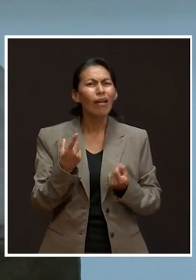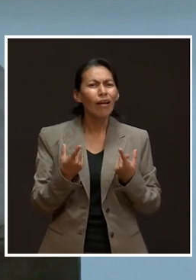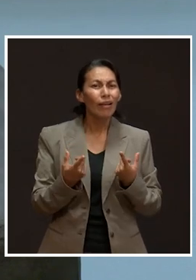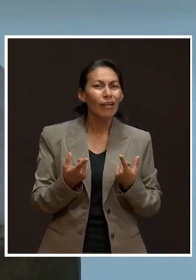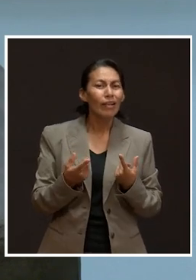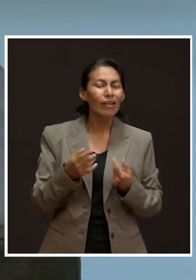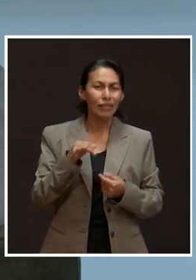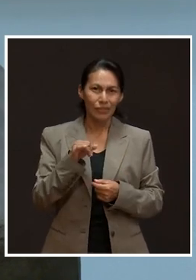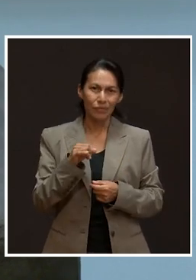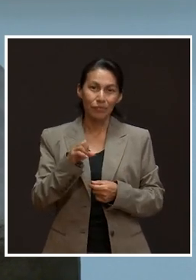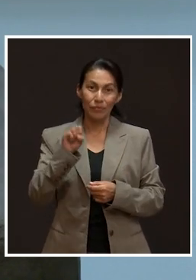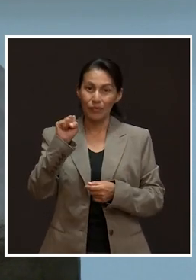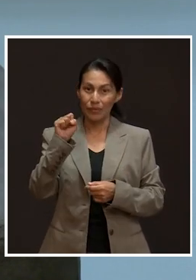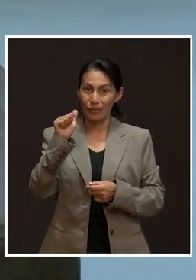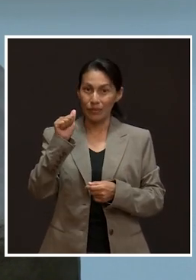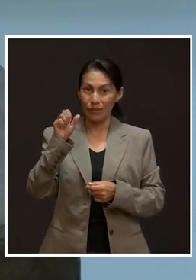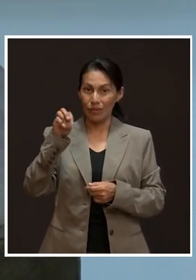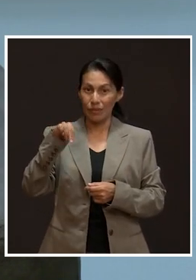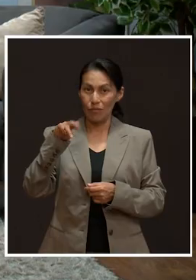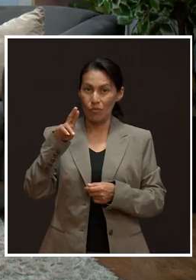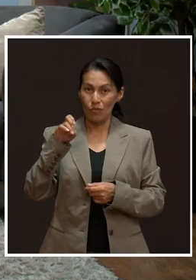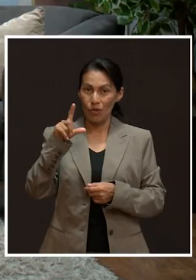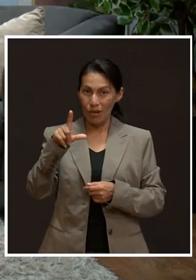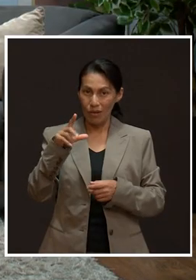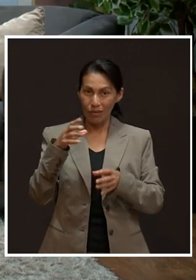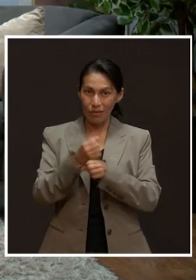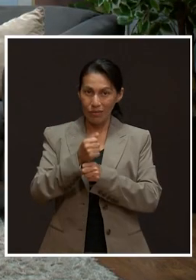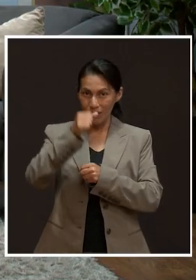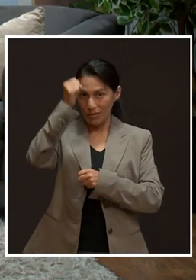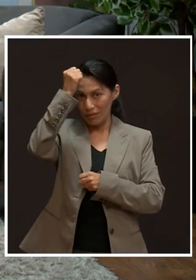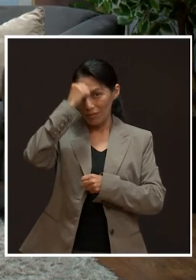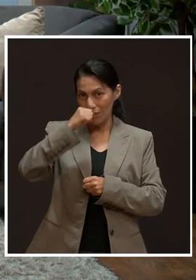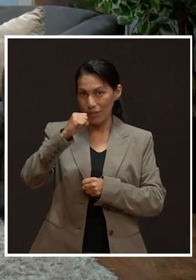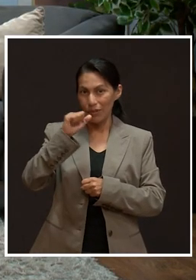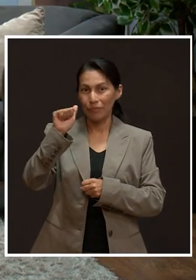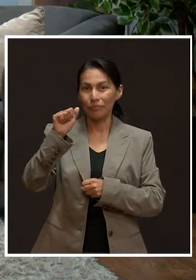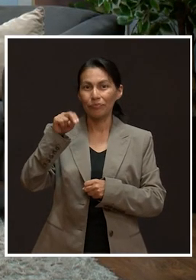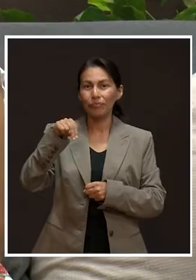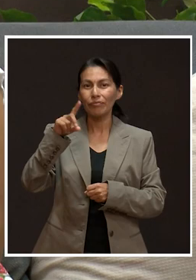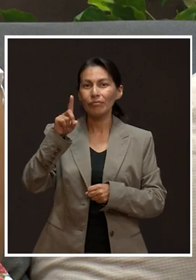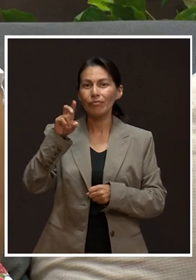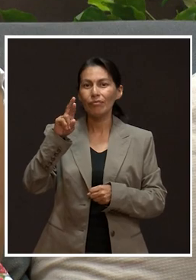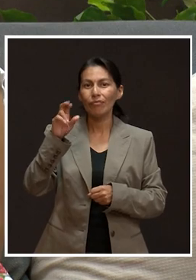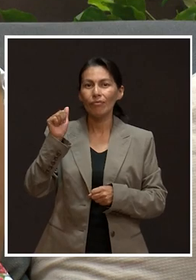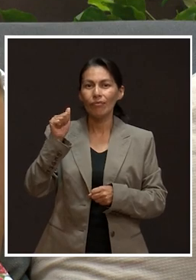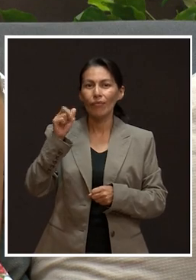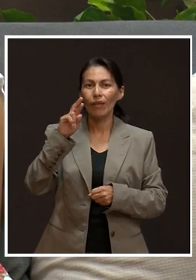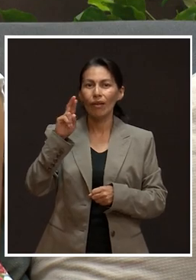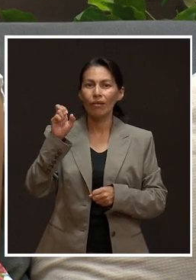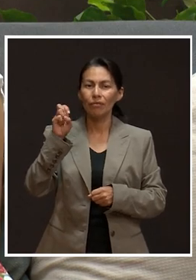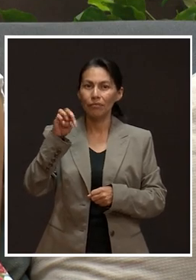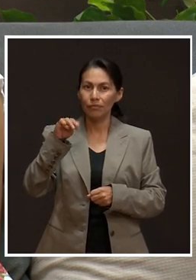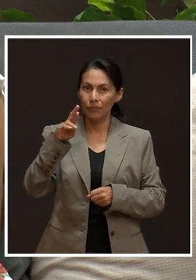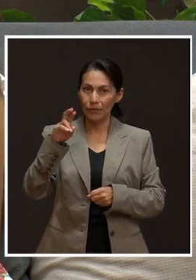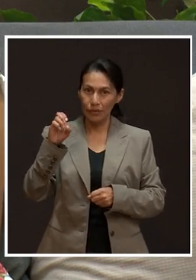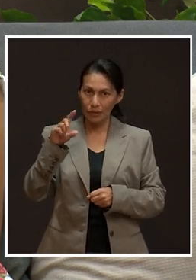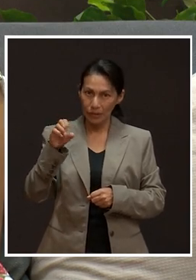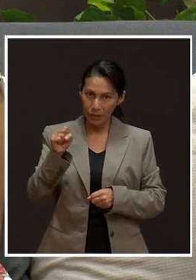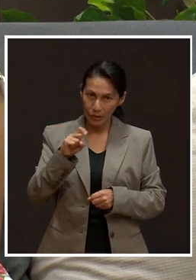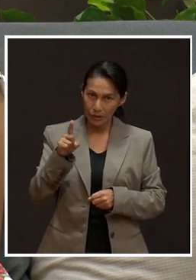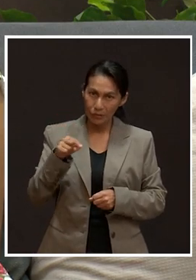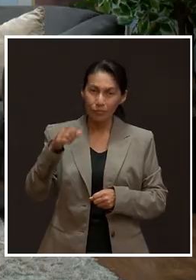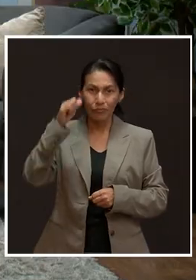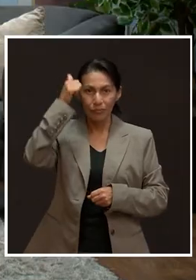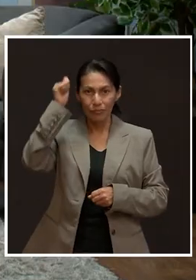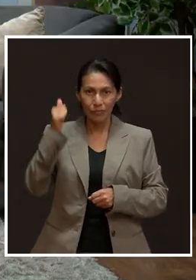también otro más. A ver, tú tienes ahí los nombres de alguien. Se llama Samuel y Andrea Ramírez. Andrea